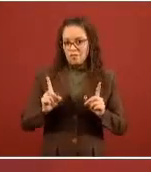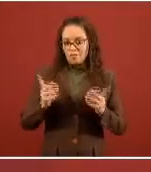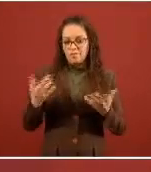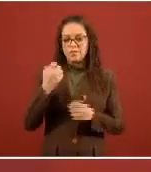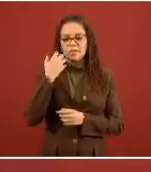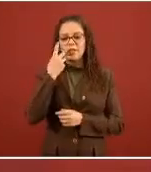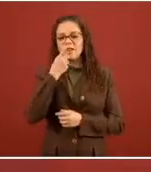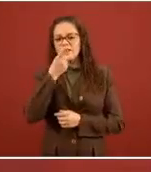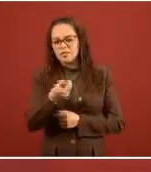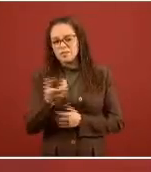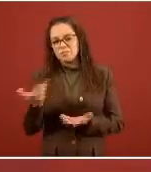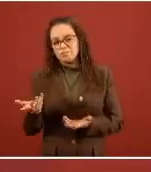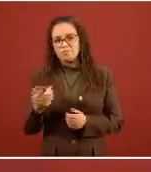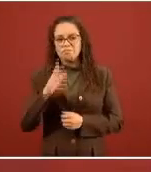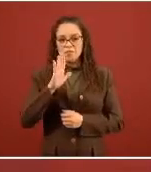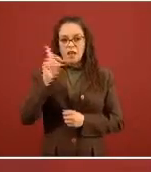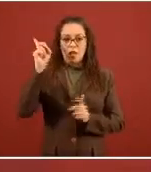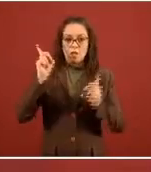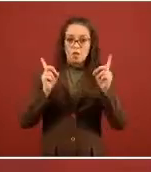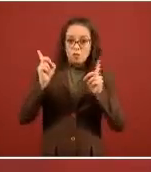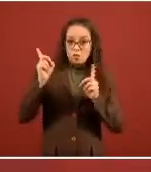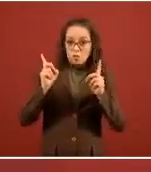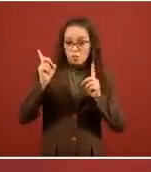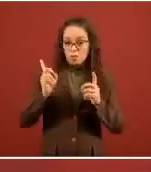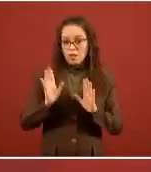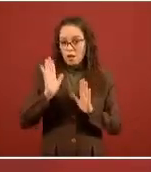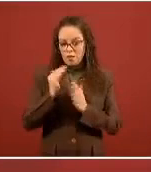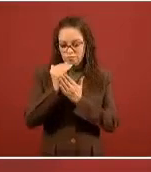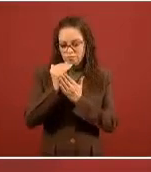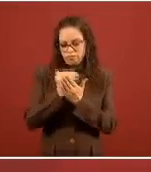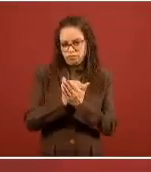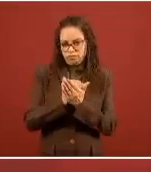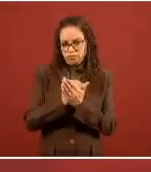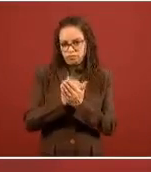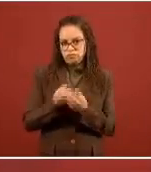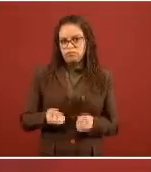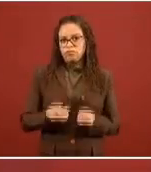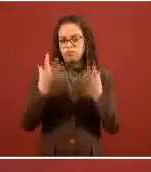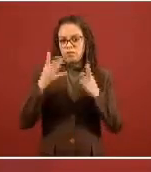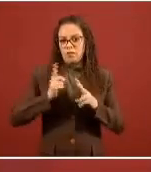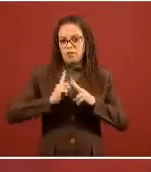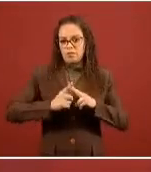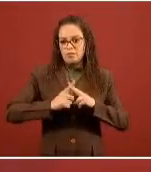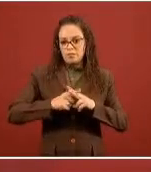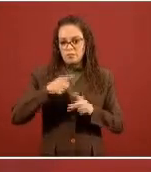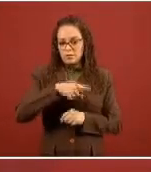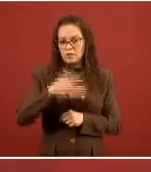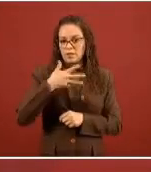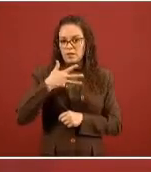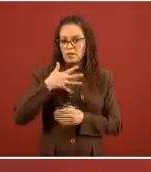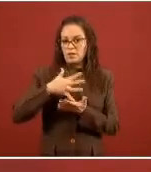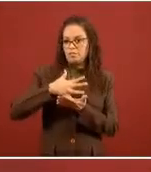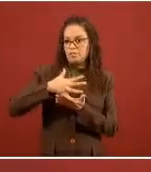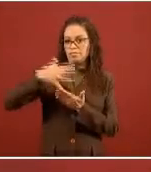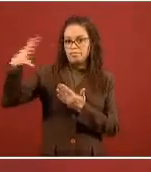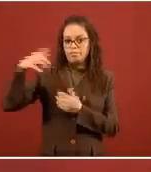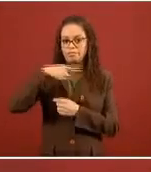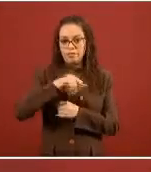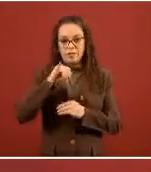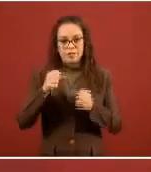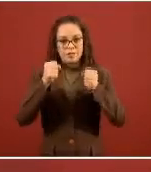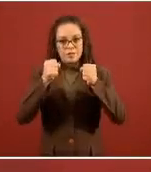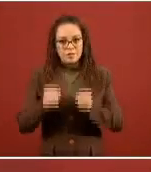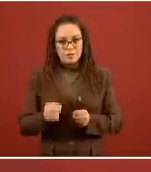expectativa de que al menos, o sea, como un valor mínimo, pudiéramos tener esta cantidad más de casos